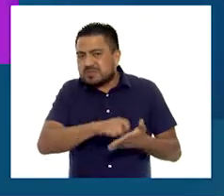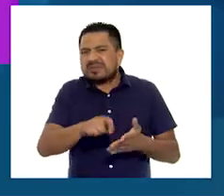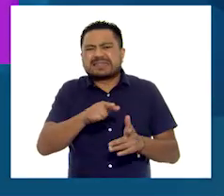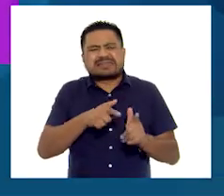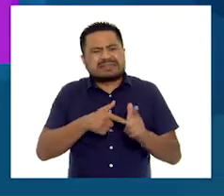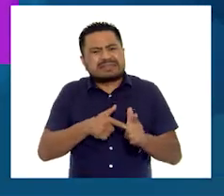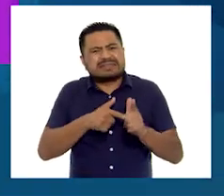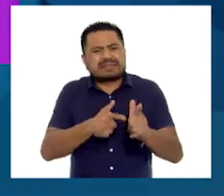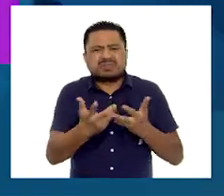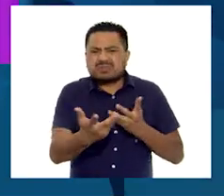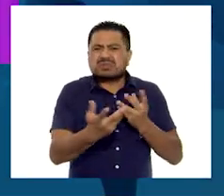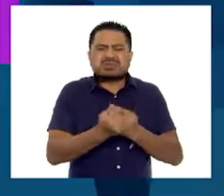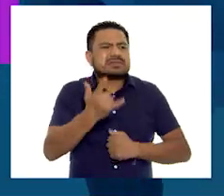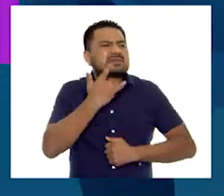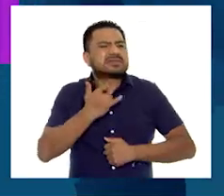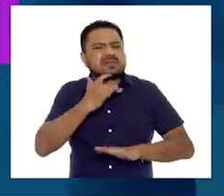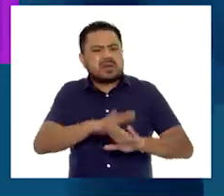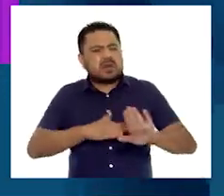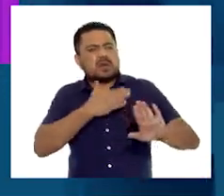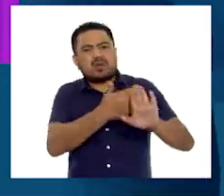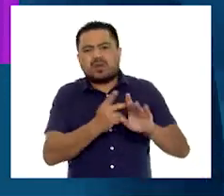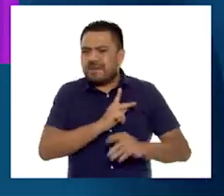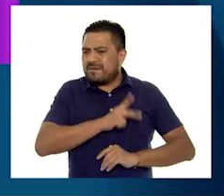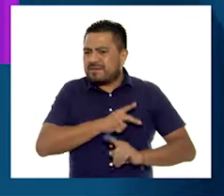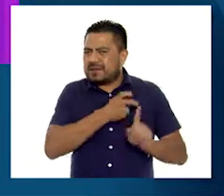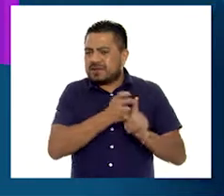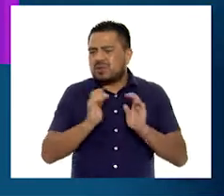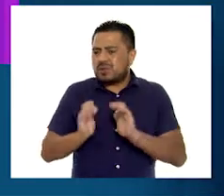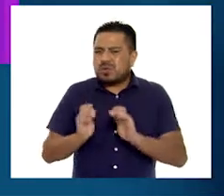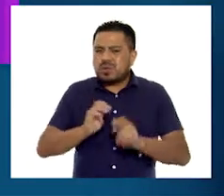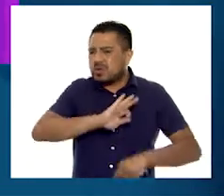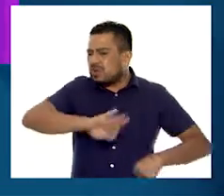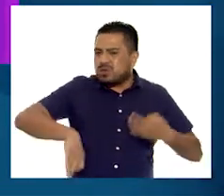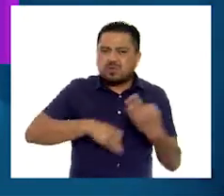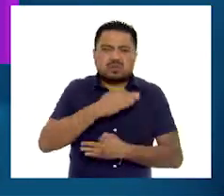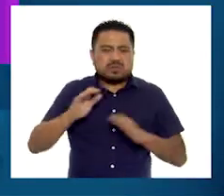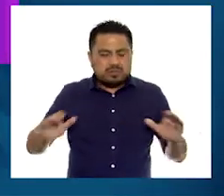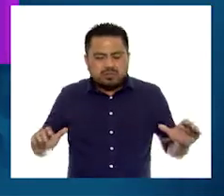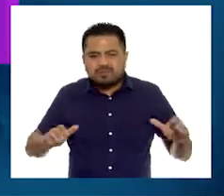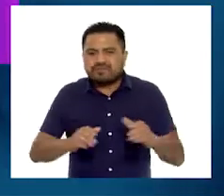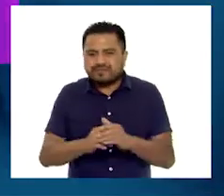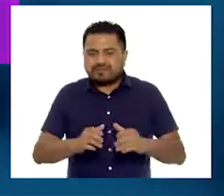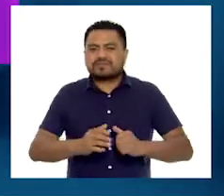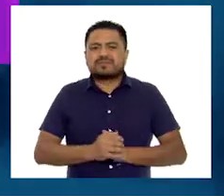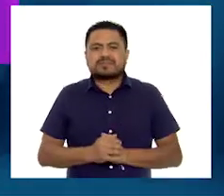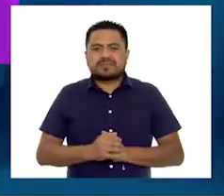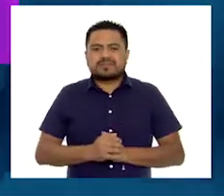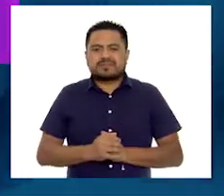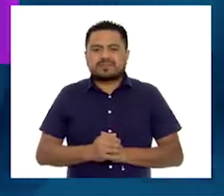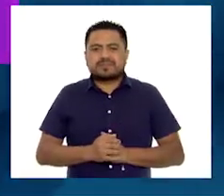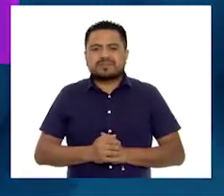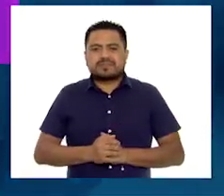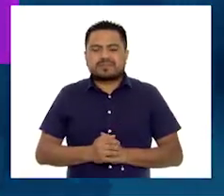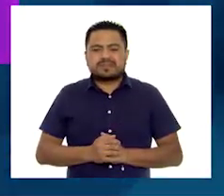Sigamos luchando juntos contra este virus, cuidándonos los unos a los otros.